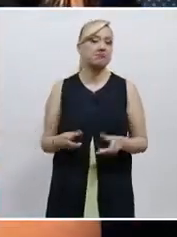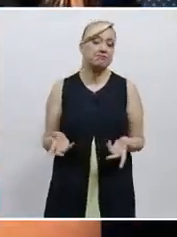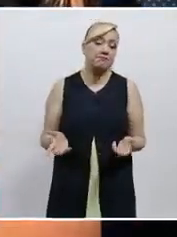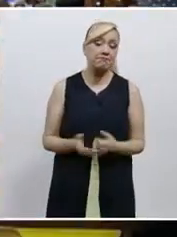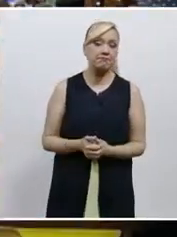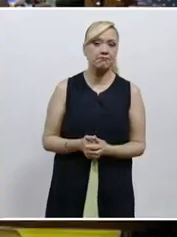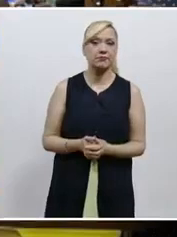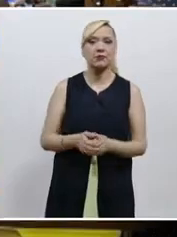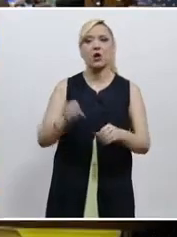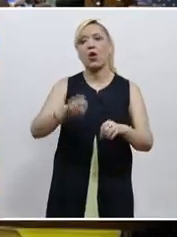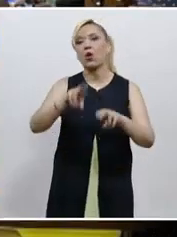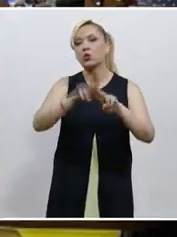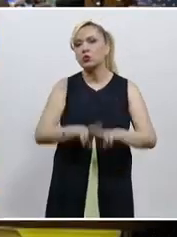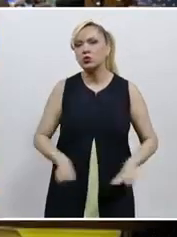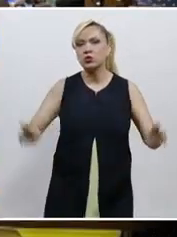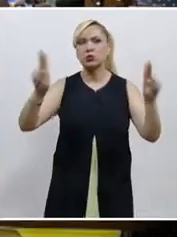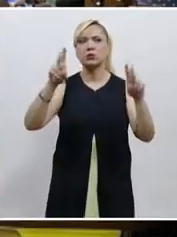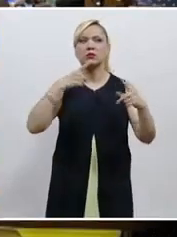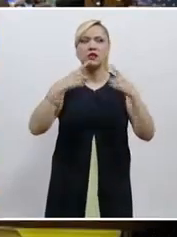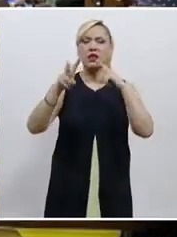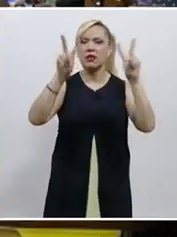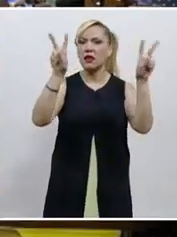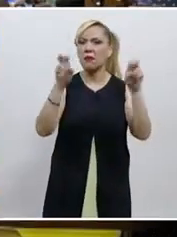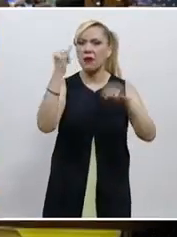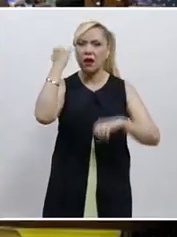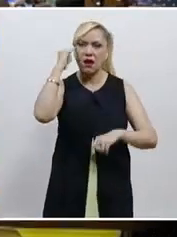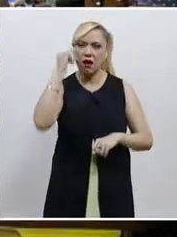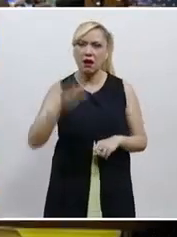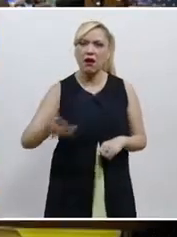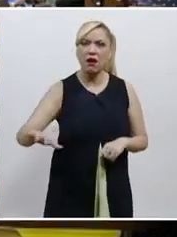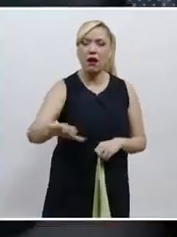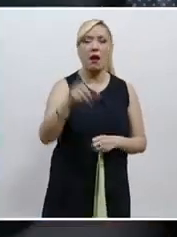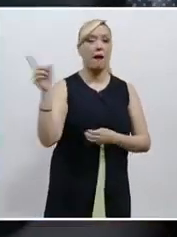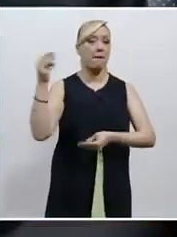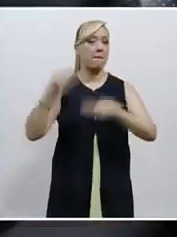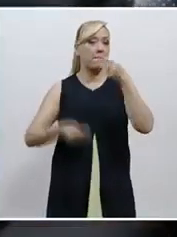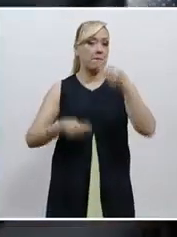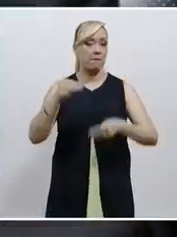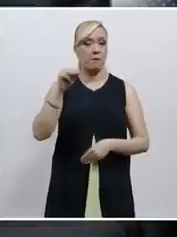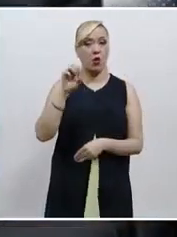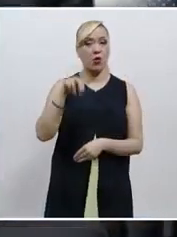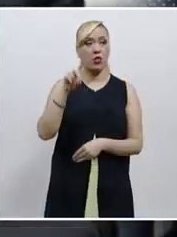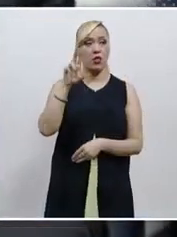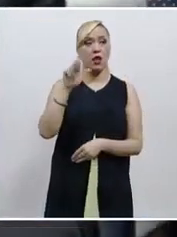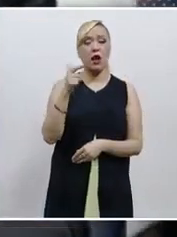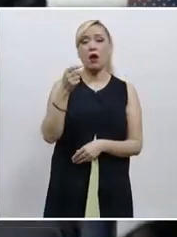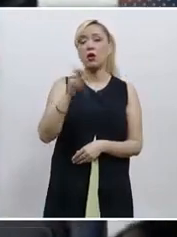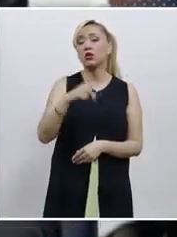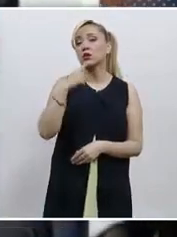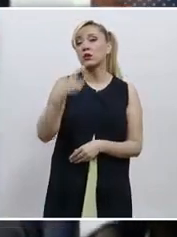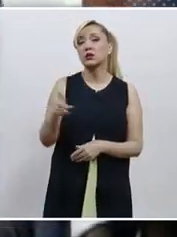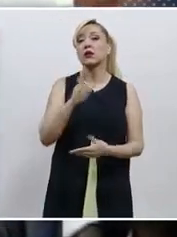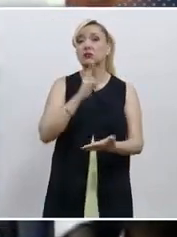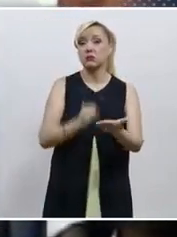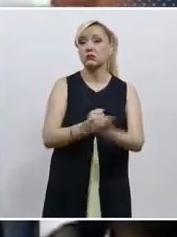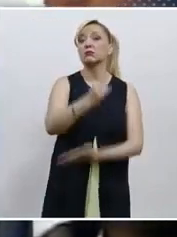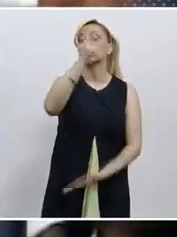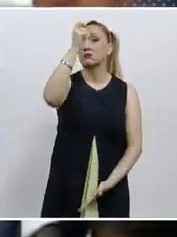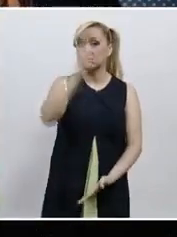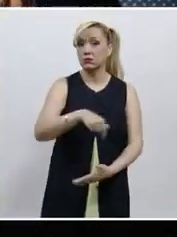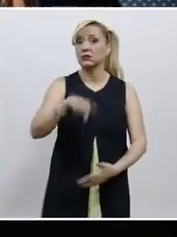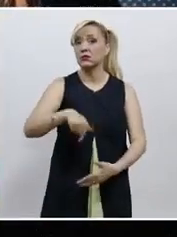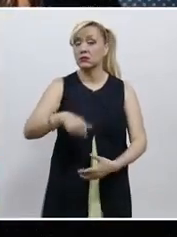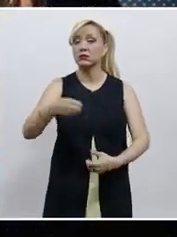sobre Cuestiones Indígenas, el magistrado Reyes Rodríguez Mondragón aseguró que el Tribunal Electoral ha emitido sentencias que garantizan el ejercicio